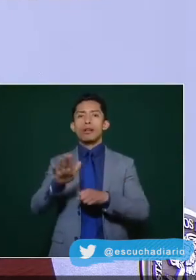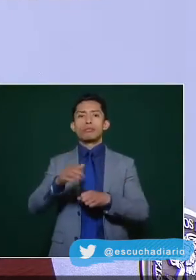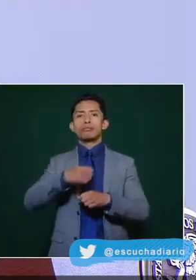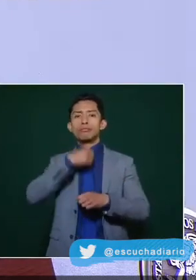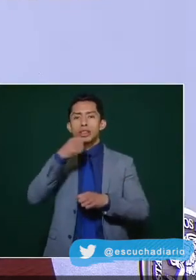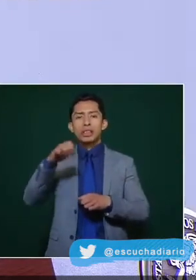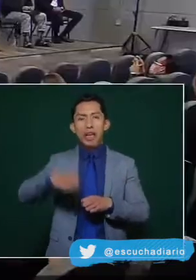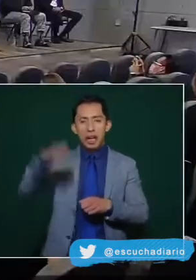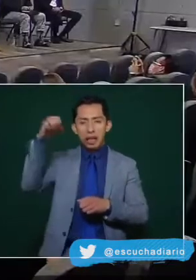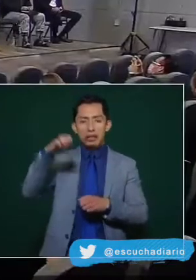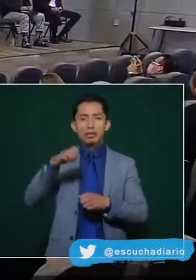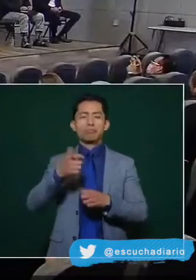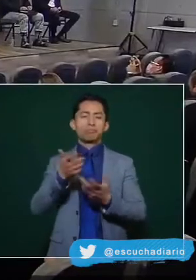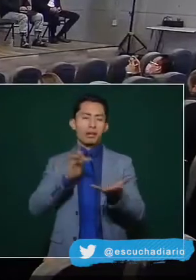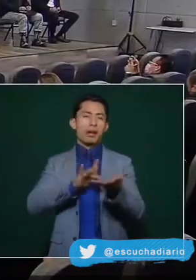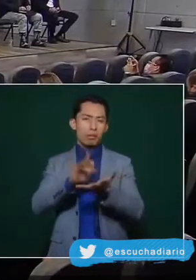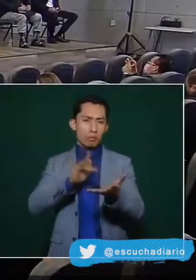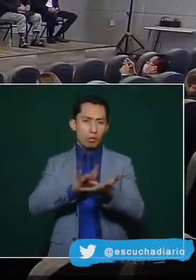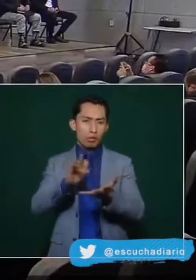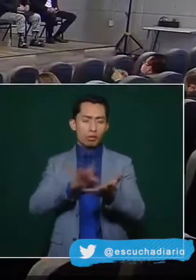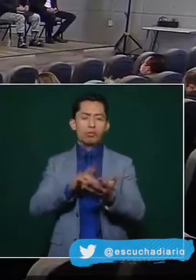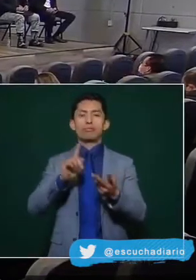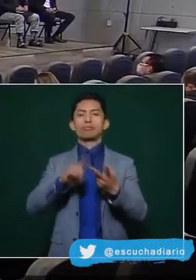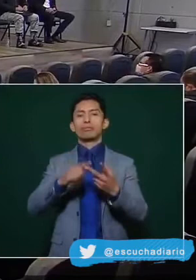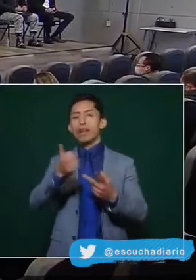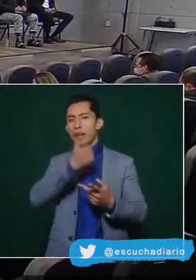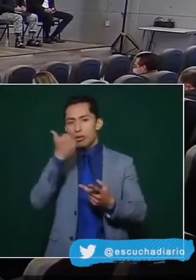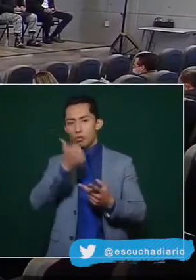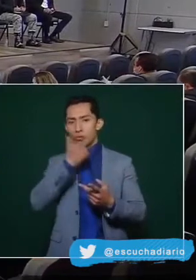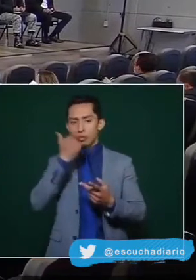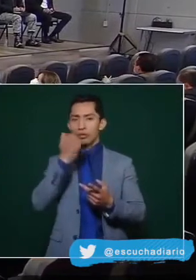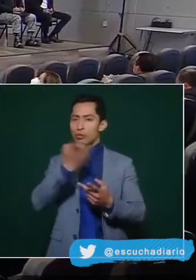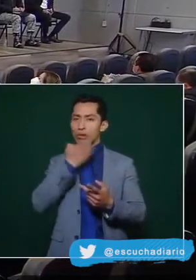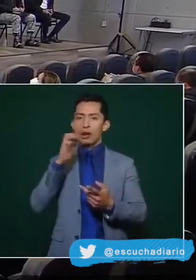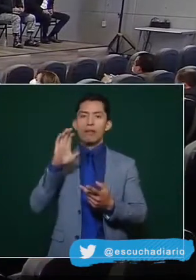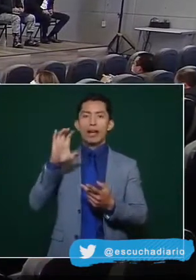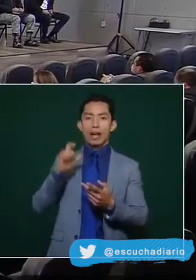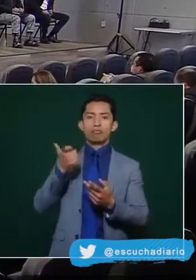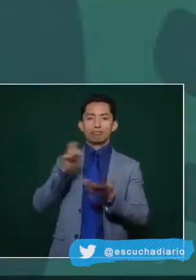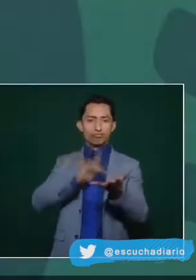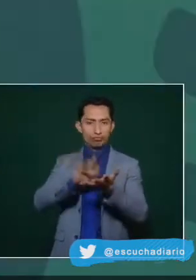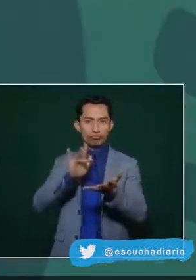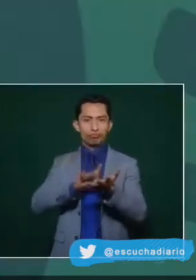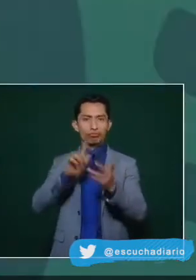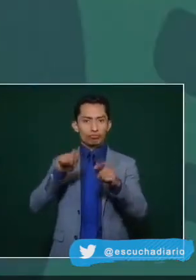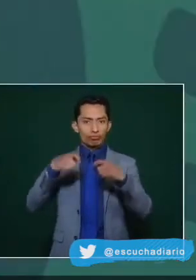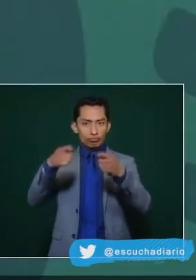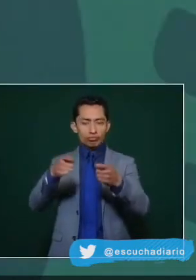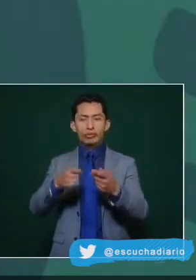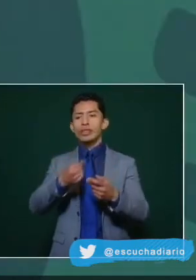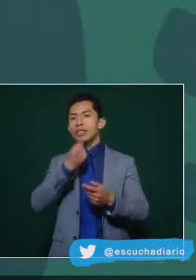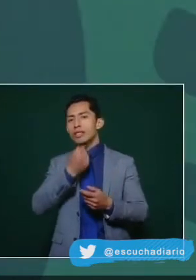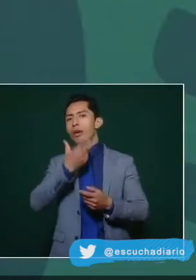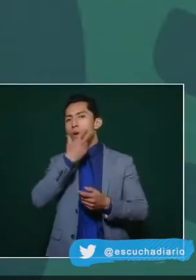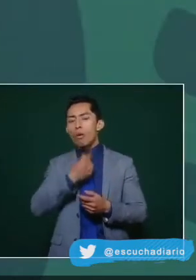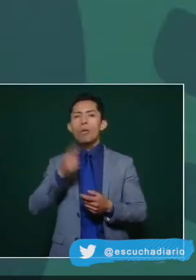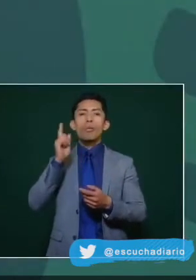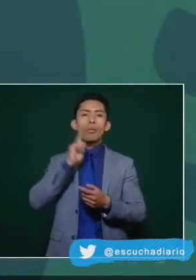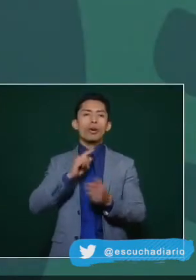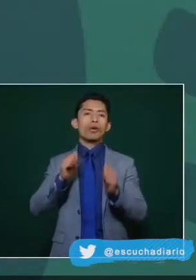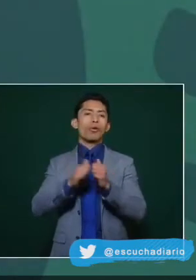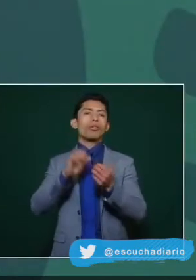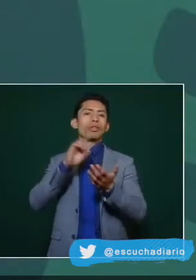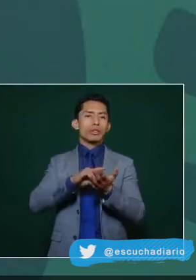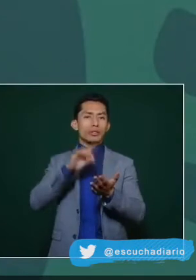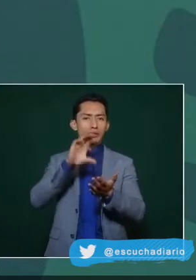será para los mexicanos. Además, informa que se ha propuesto a la minera estadounidense que pueda utilizar los terrenos para algún proyecto